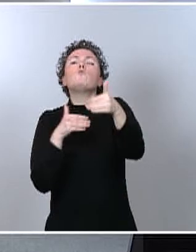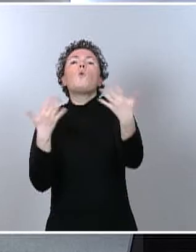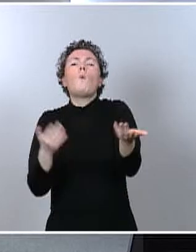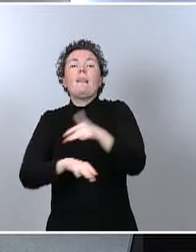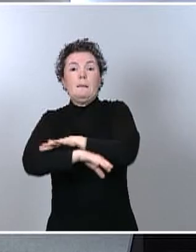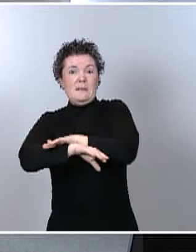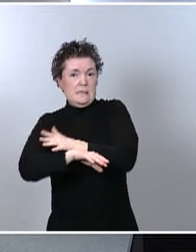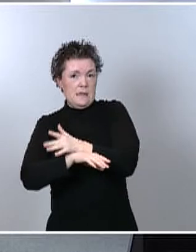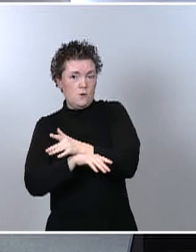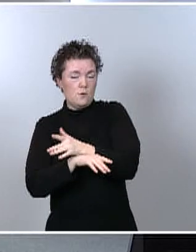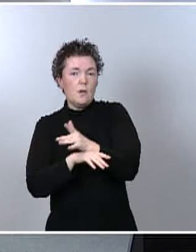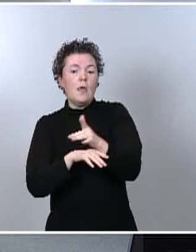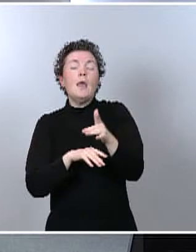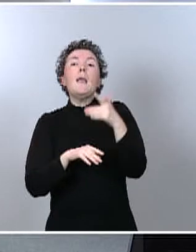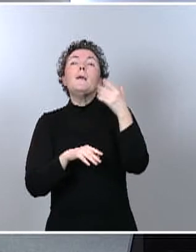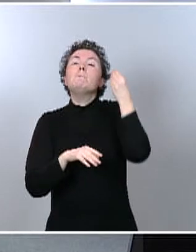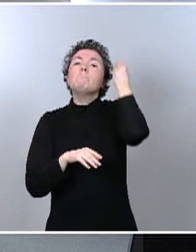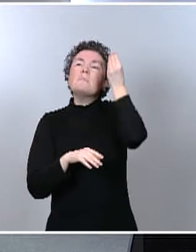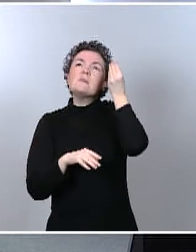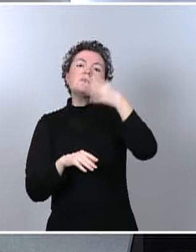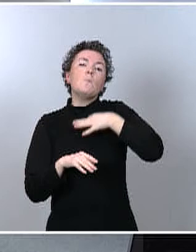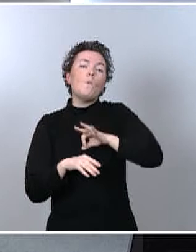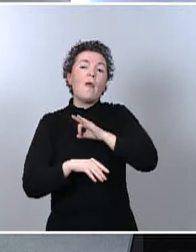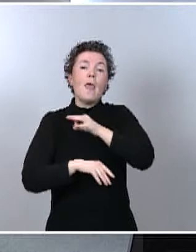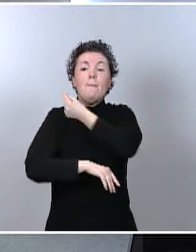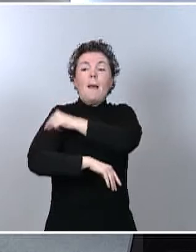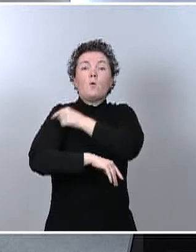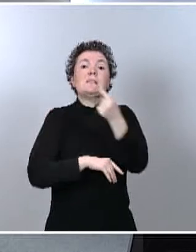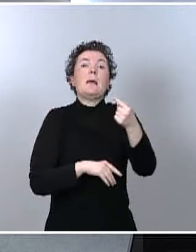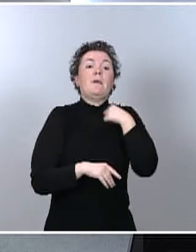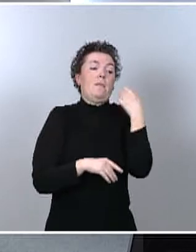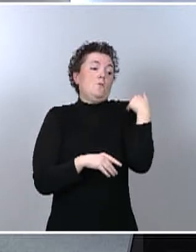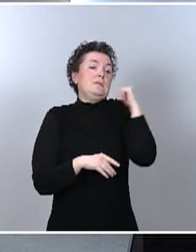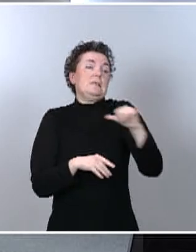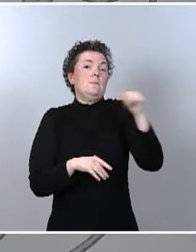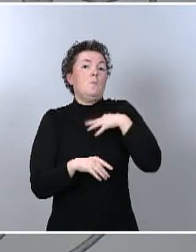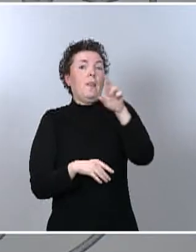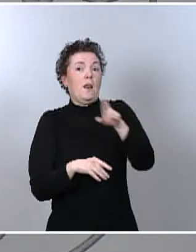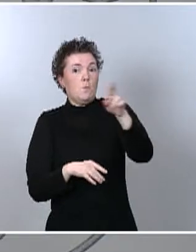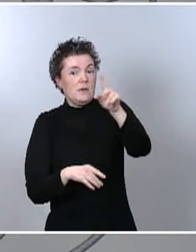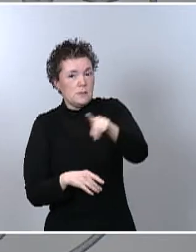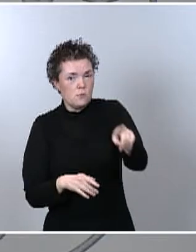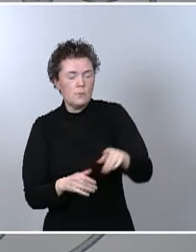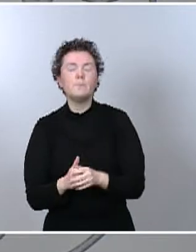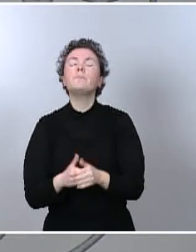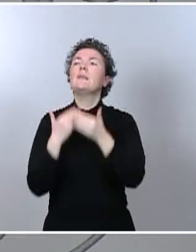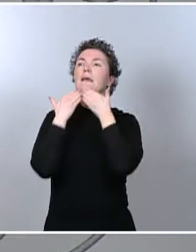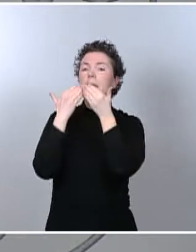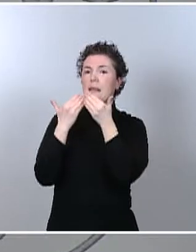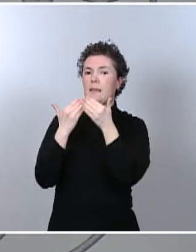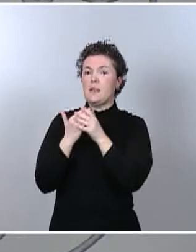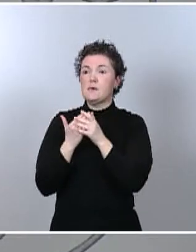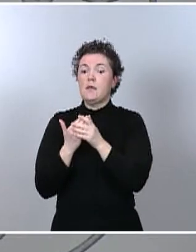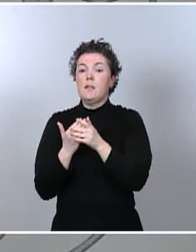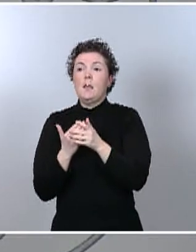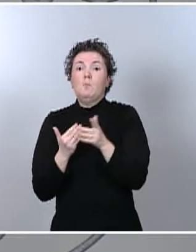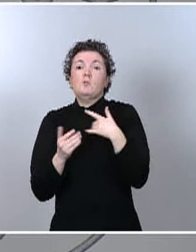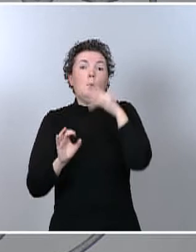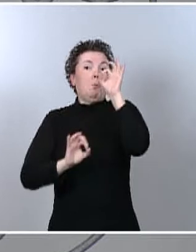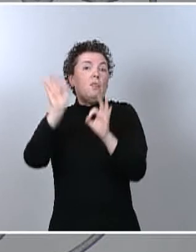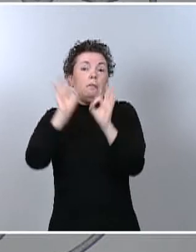podría cuantificar más o menos cuántas dosis se planean poner semanalmente, si ahora mismo estamos hablando de 82.000, cuál es el objetivo a